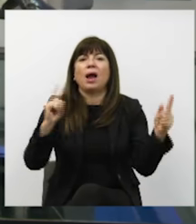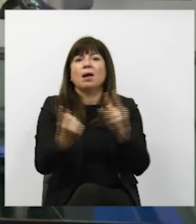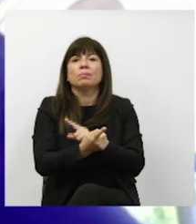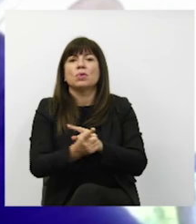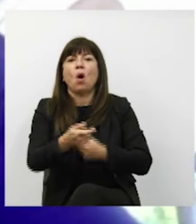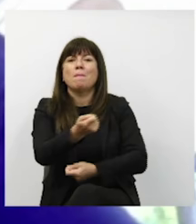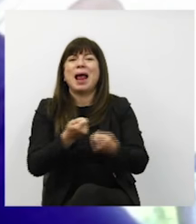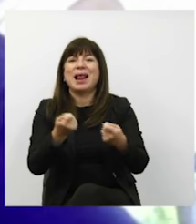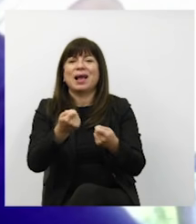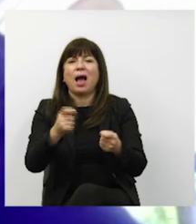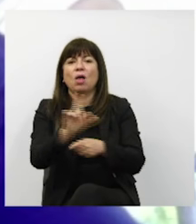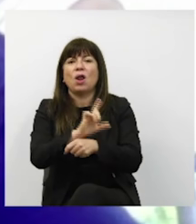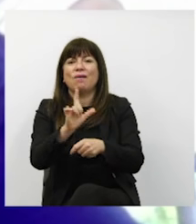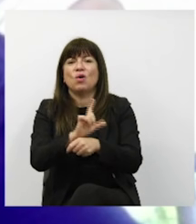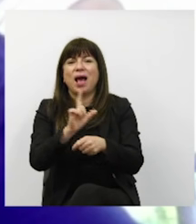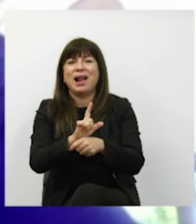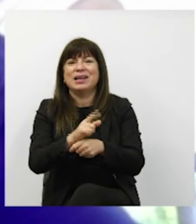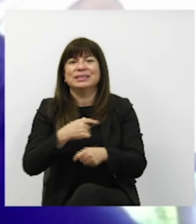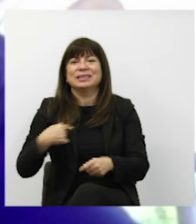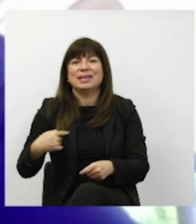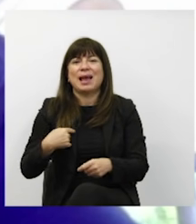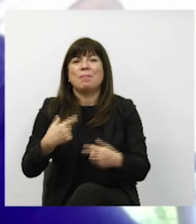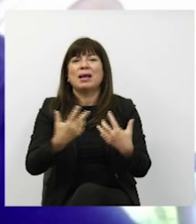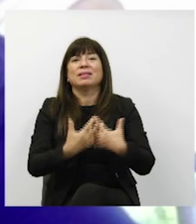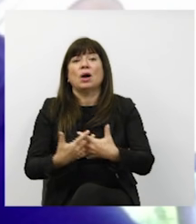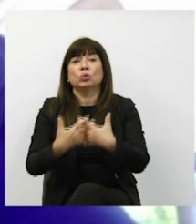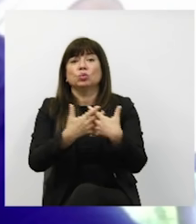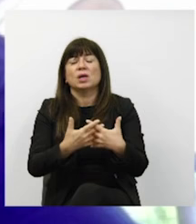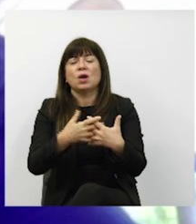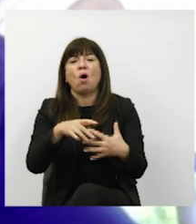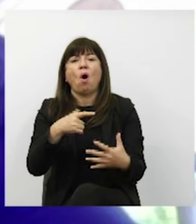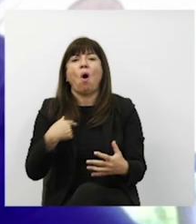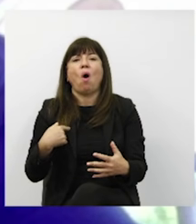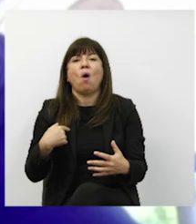mercado laboral de lo que se llama en Estados Unidos los blue collar o